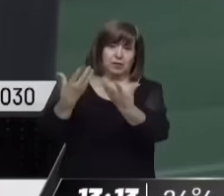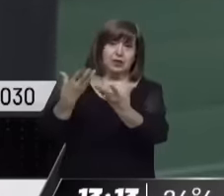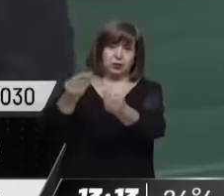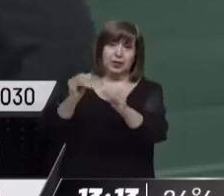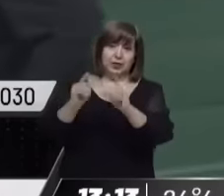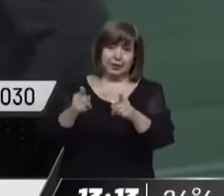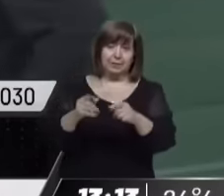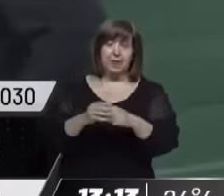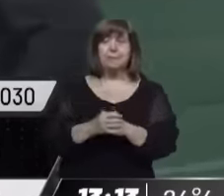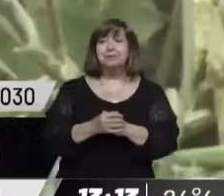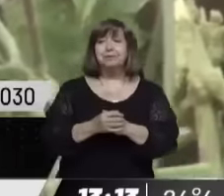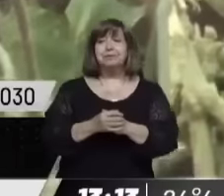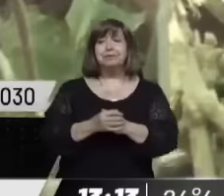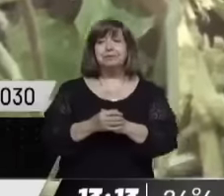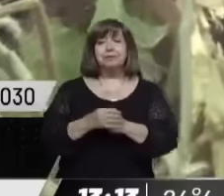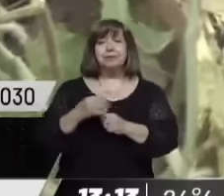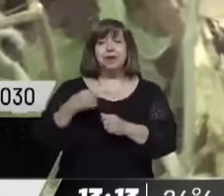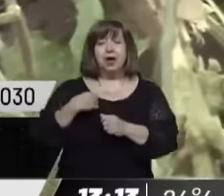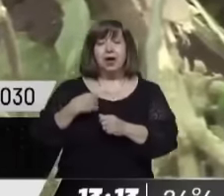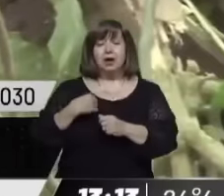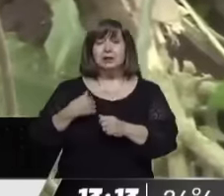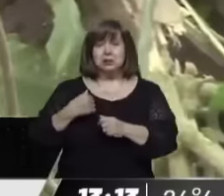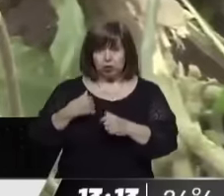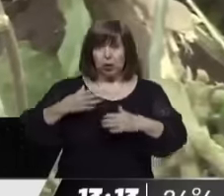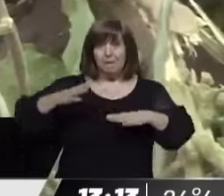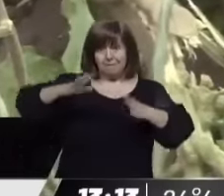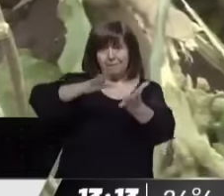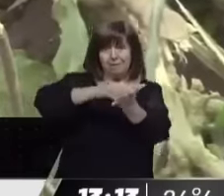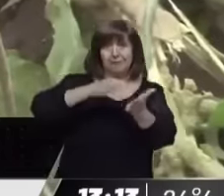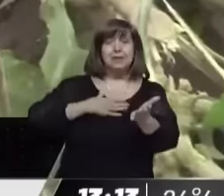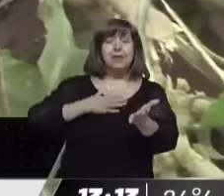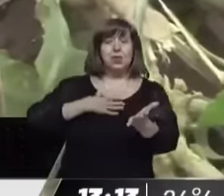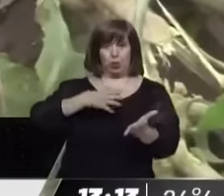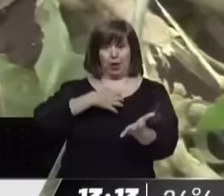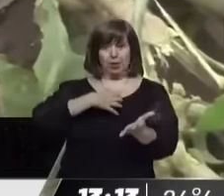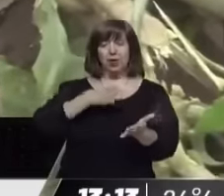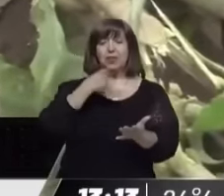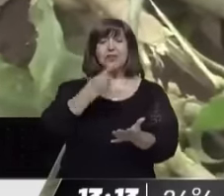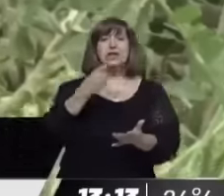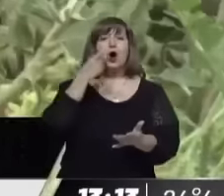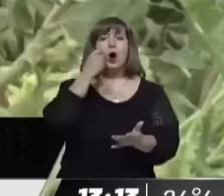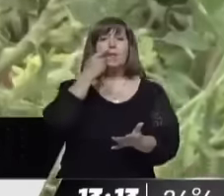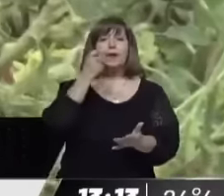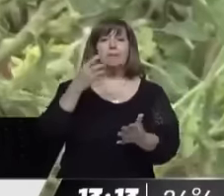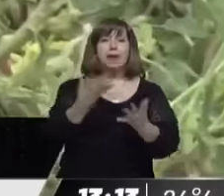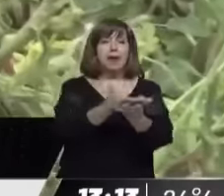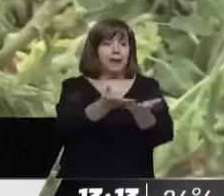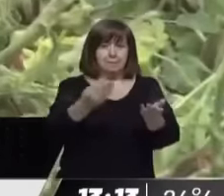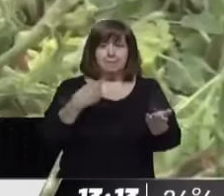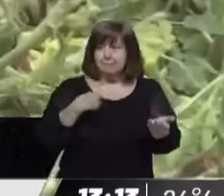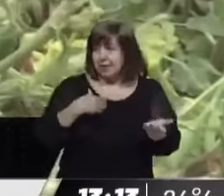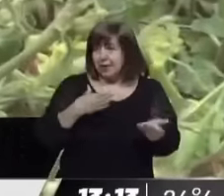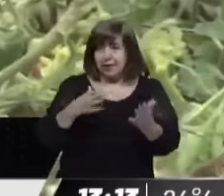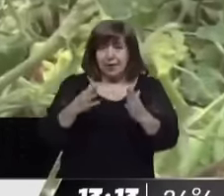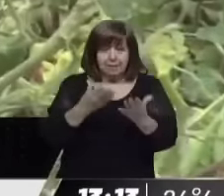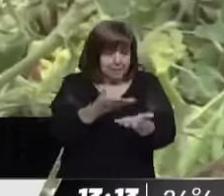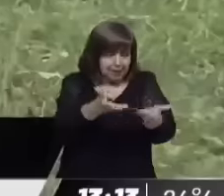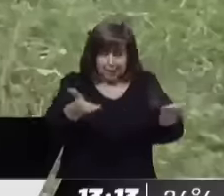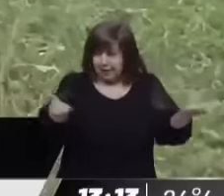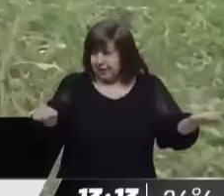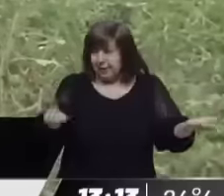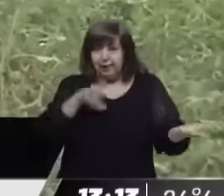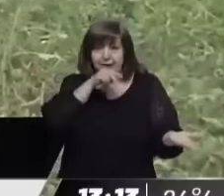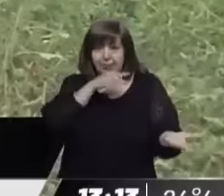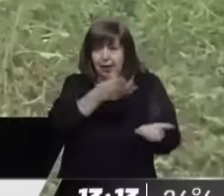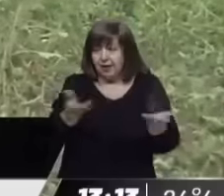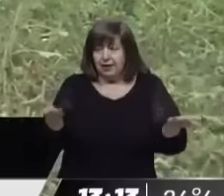fue total. No hay nada que sirva acá, todos los parrales alrededor no sirven. Decían, hay parrales, hay acelga,